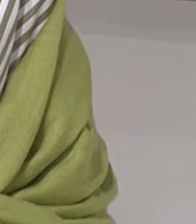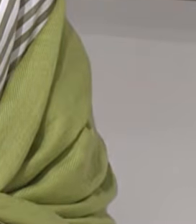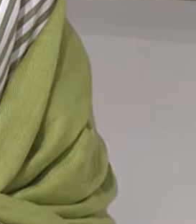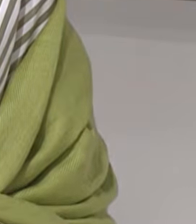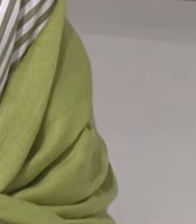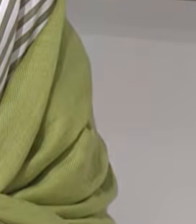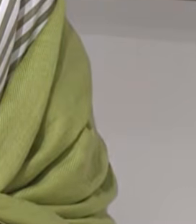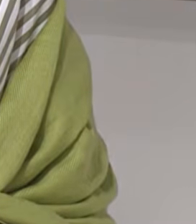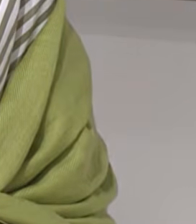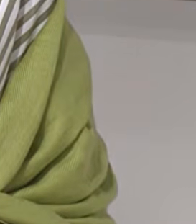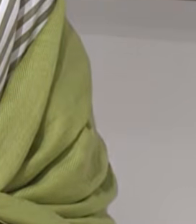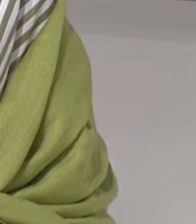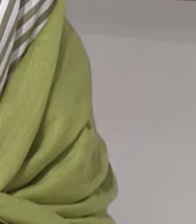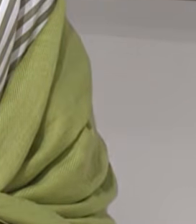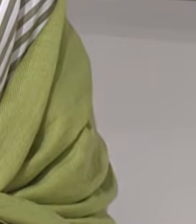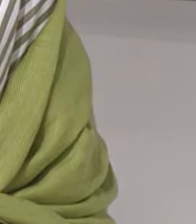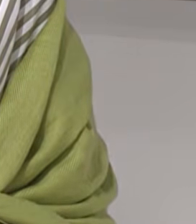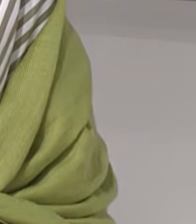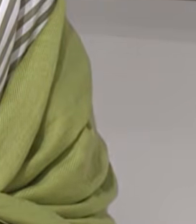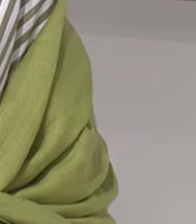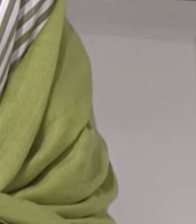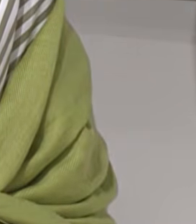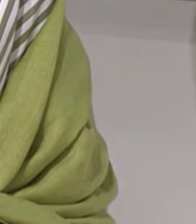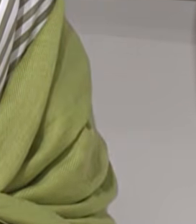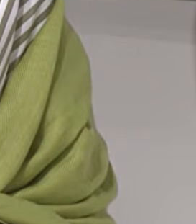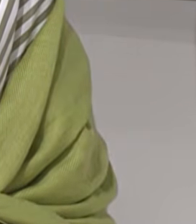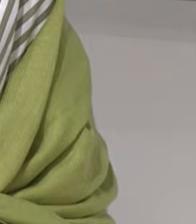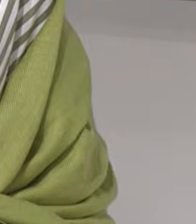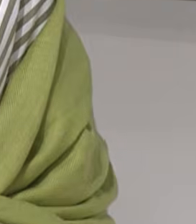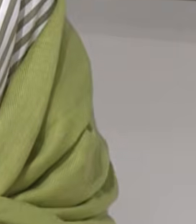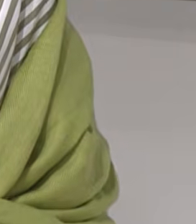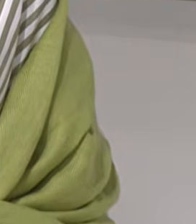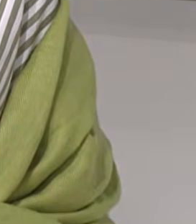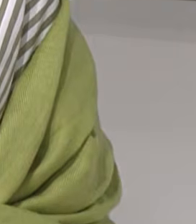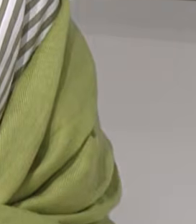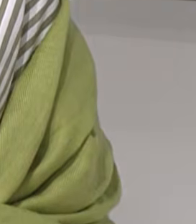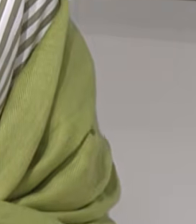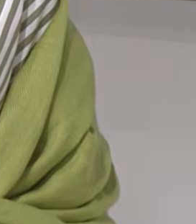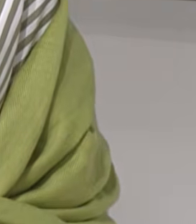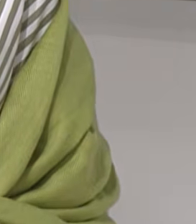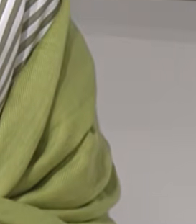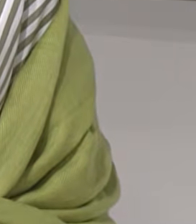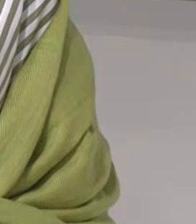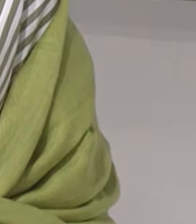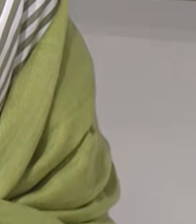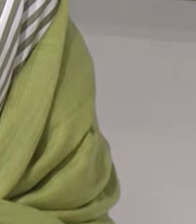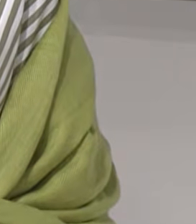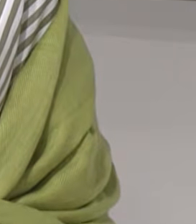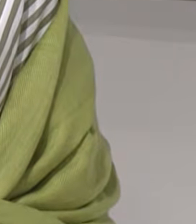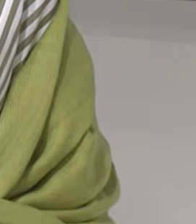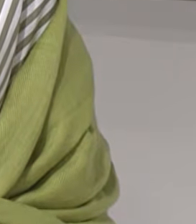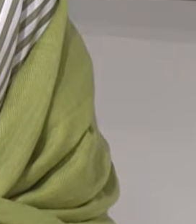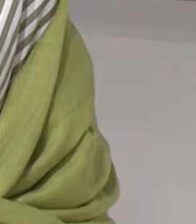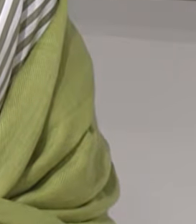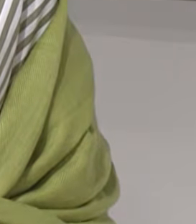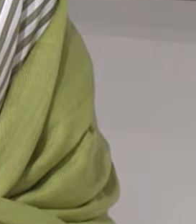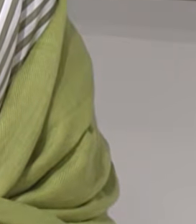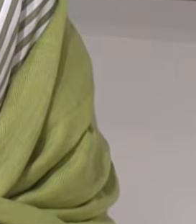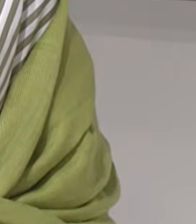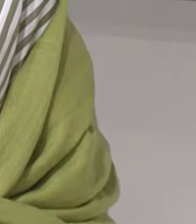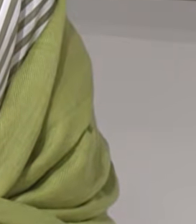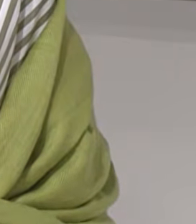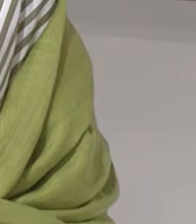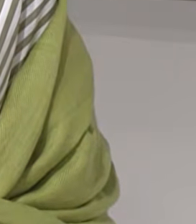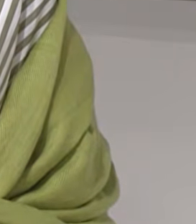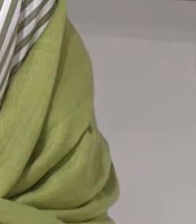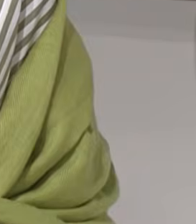diluviando y por poco me pierdo yo una de las entrevistas que más he esperado en mi vida. El invitado de hoy, lo hemos